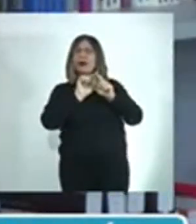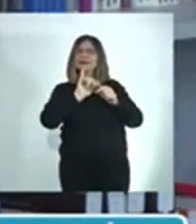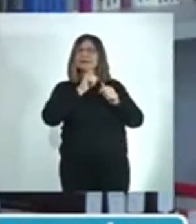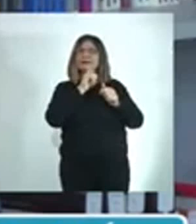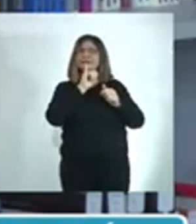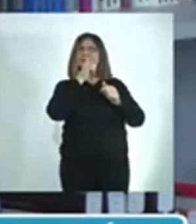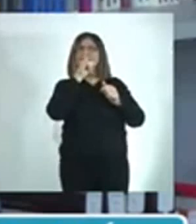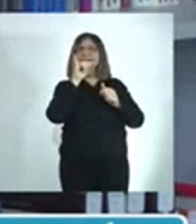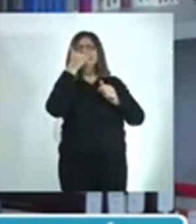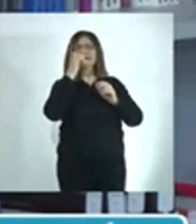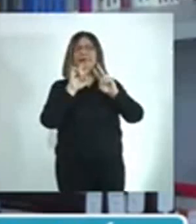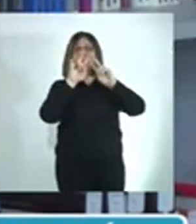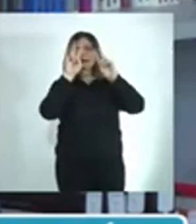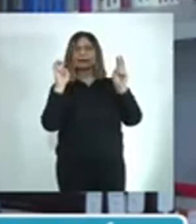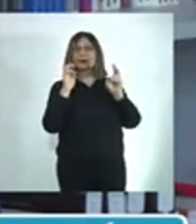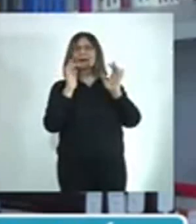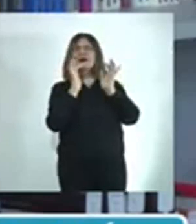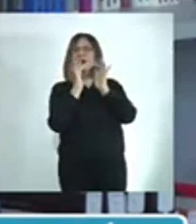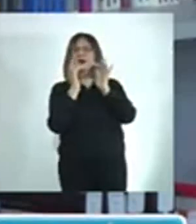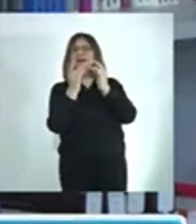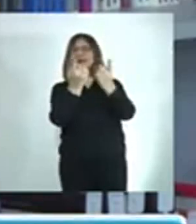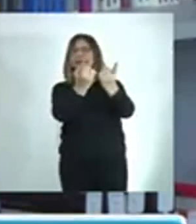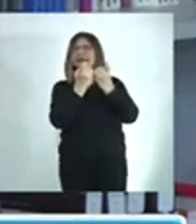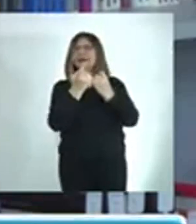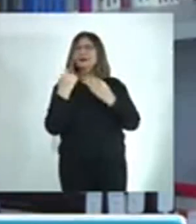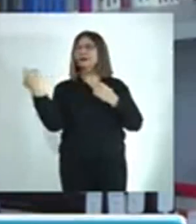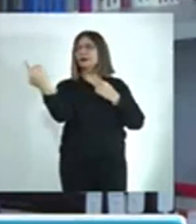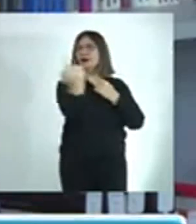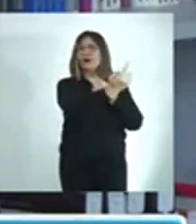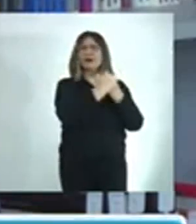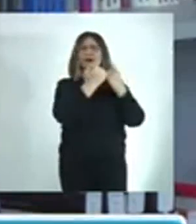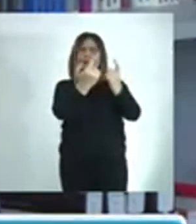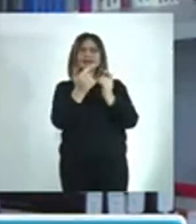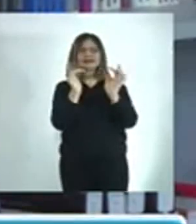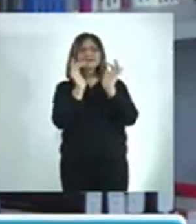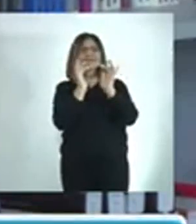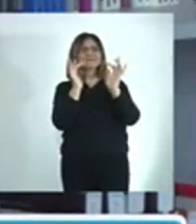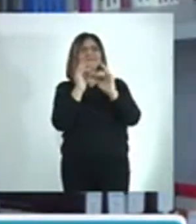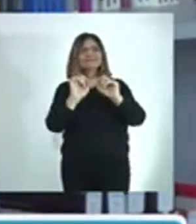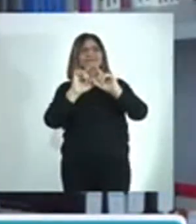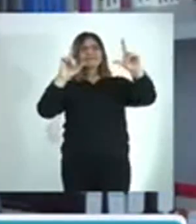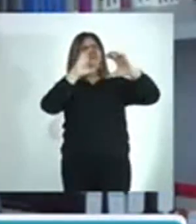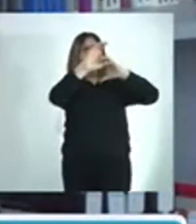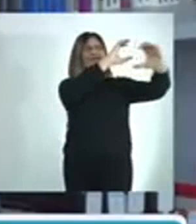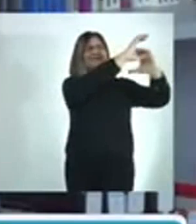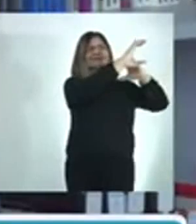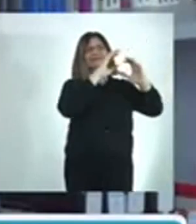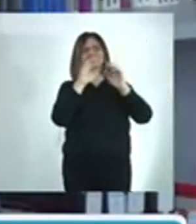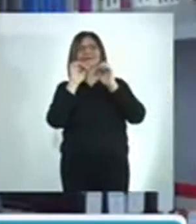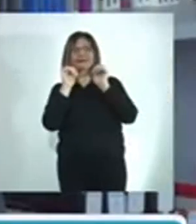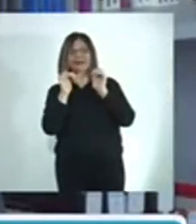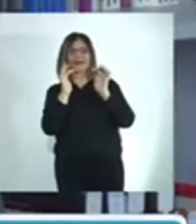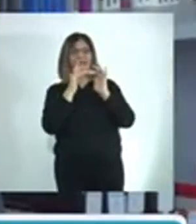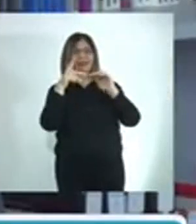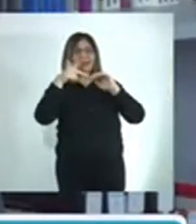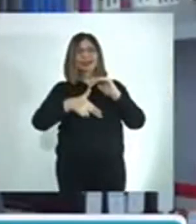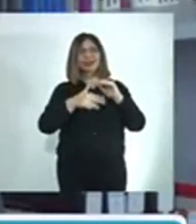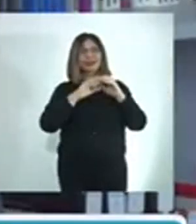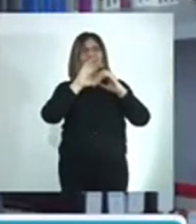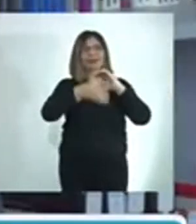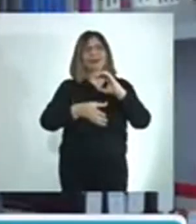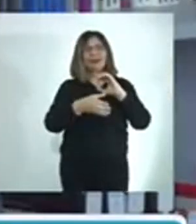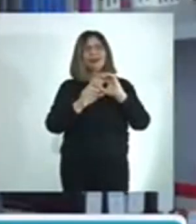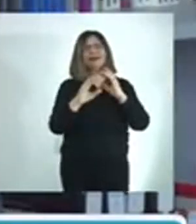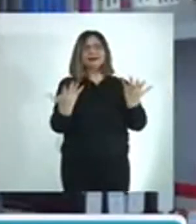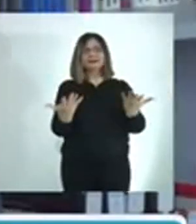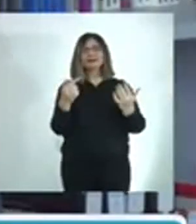conectividad, poder tener internet, poder estar conectado, es la clave. es la clave, y bueno, y esto ha quedado de manifiesto